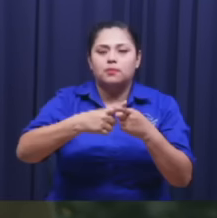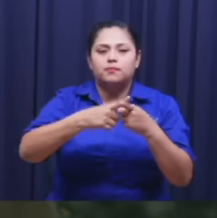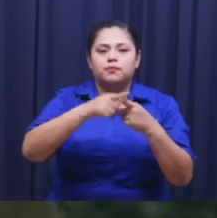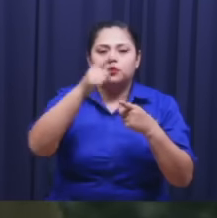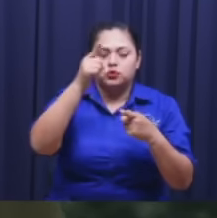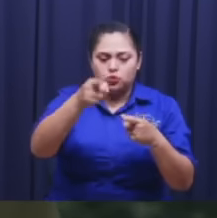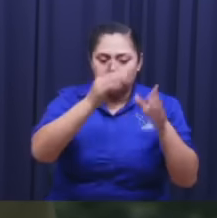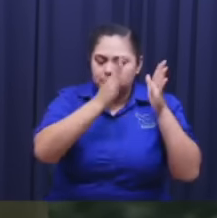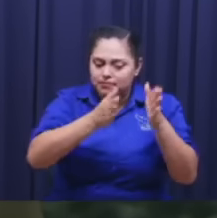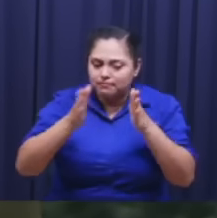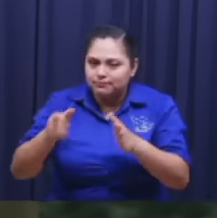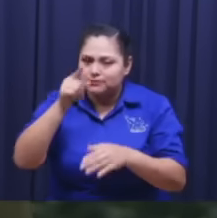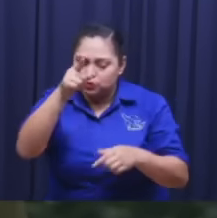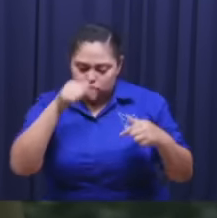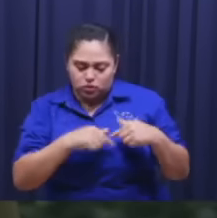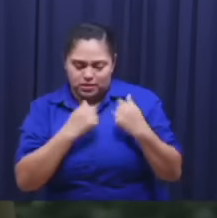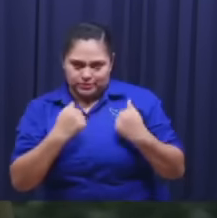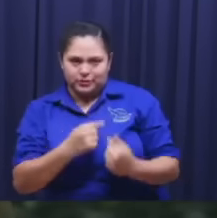propusiste en tu corazón